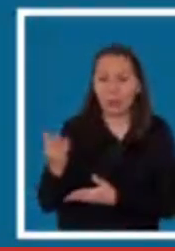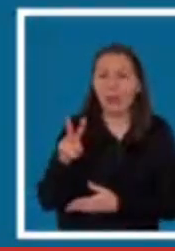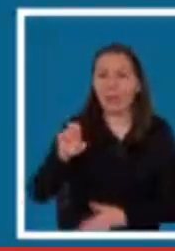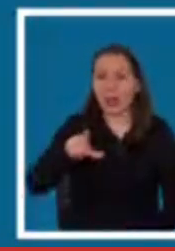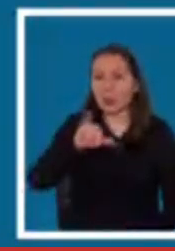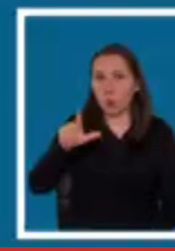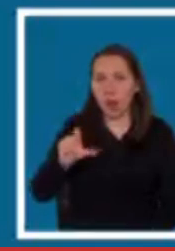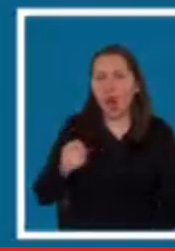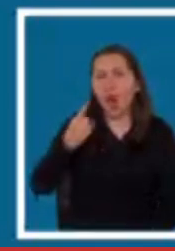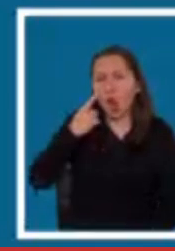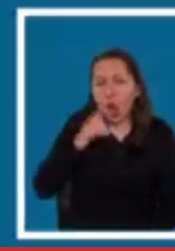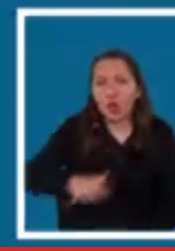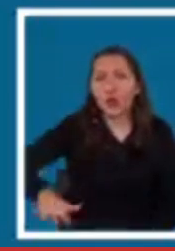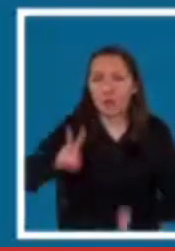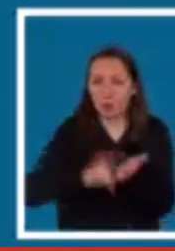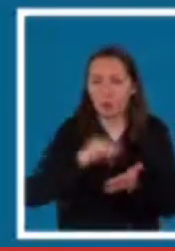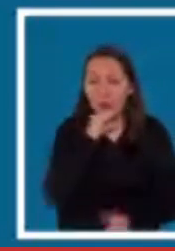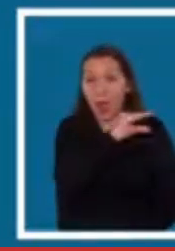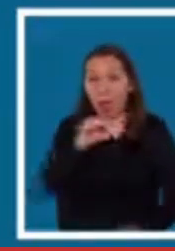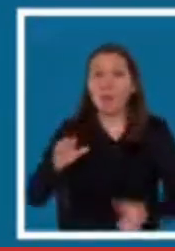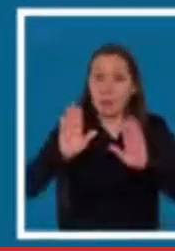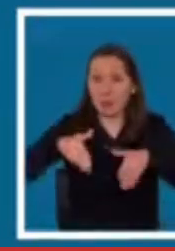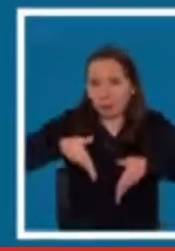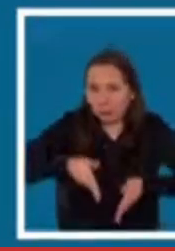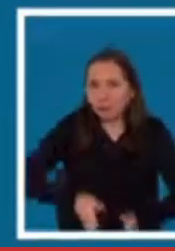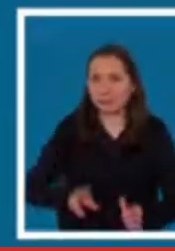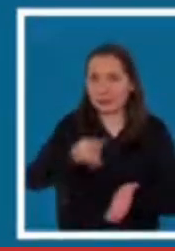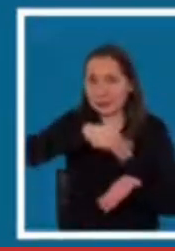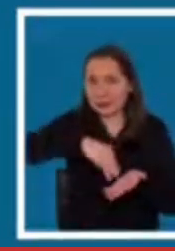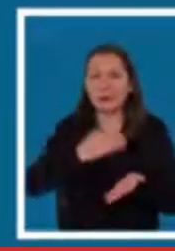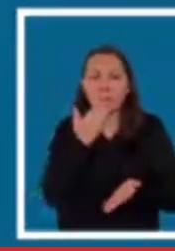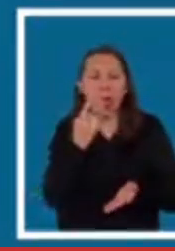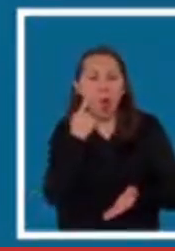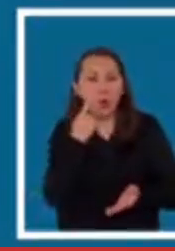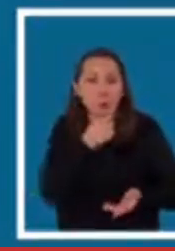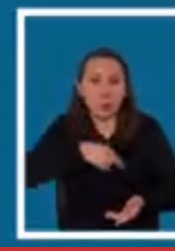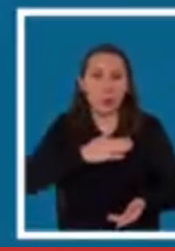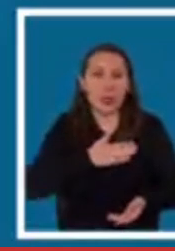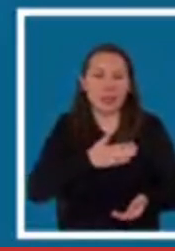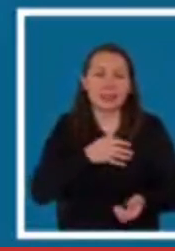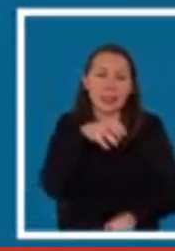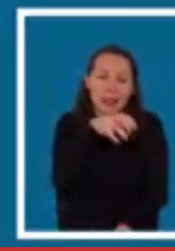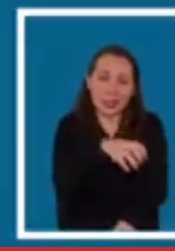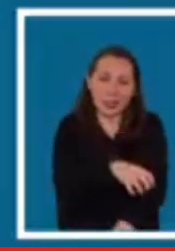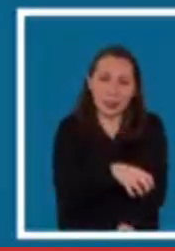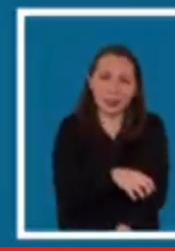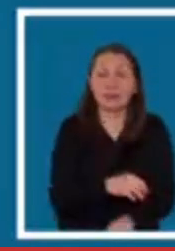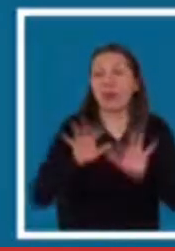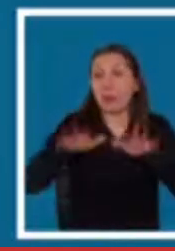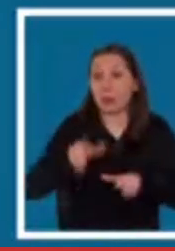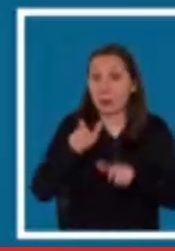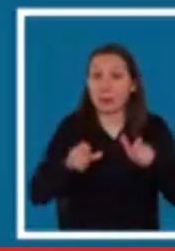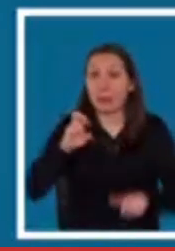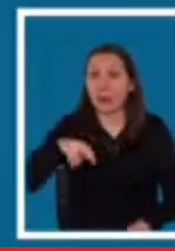Valenzuela conocedor de la realidad del campo porque les oriundo de allá y también es muy cercano a nuestra región pencahue Diez mil